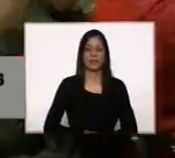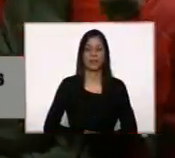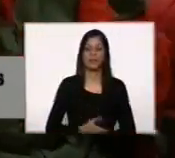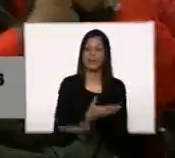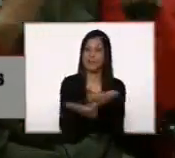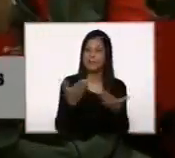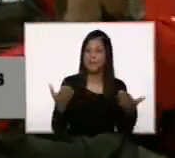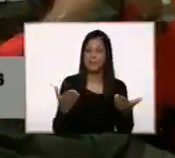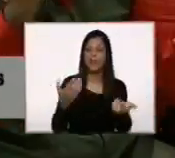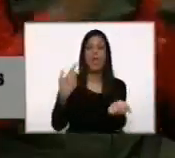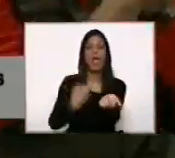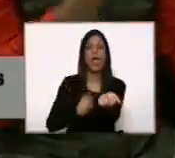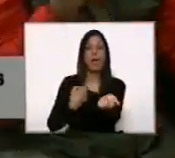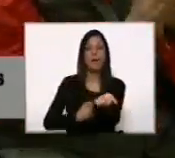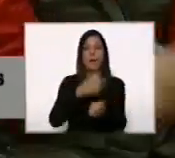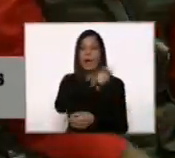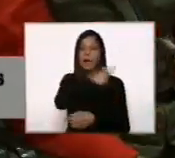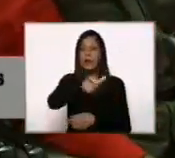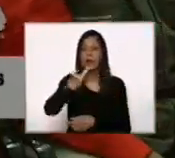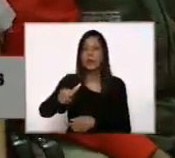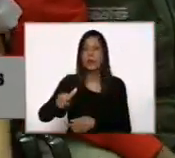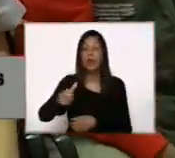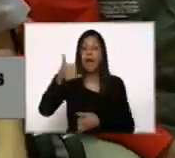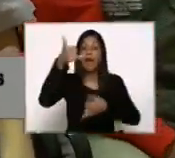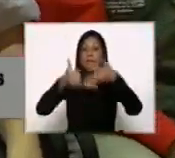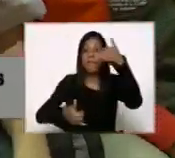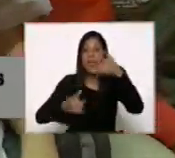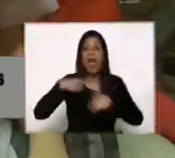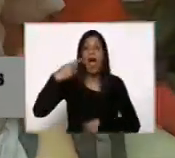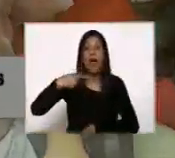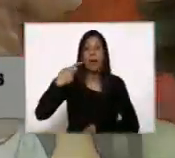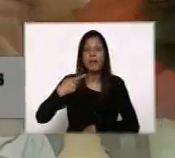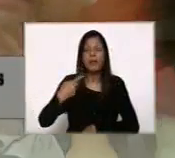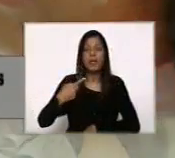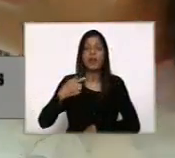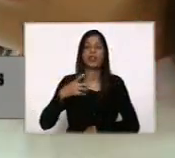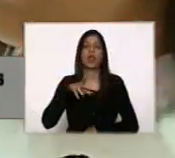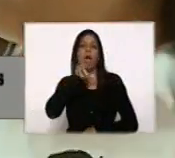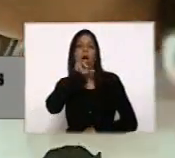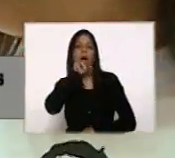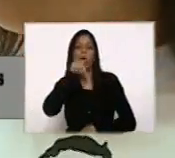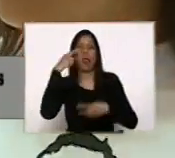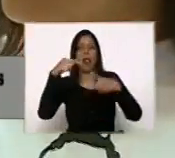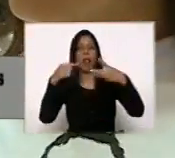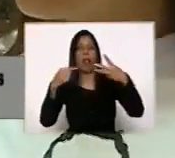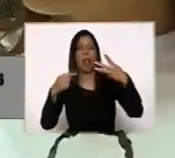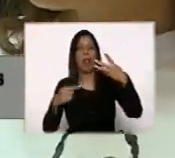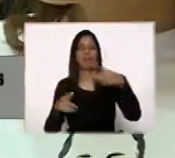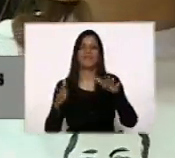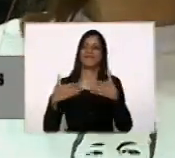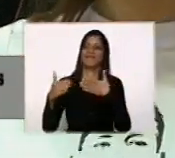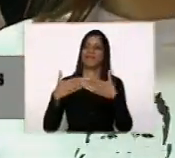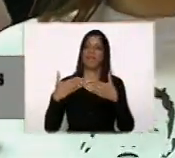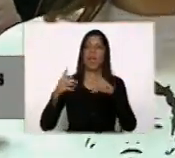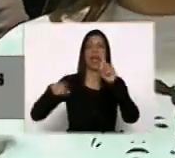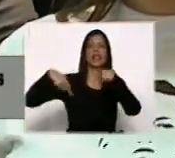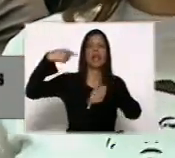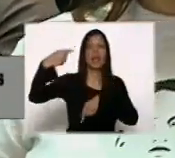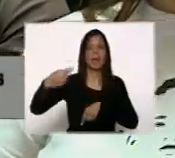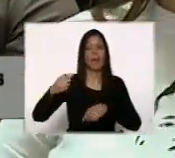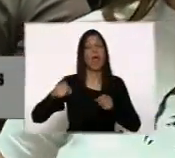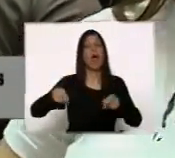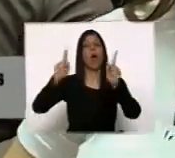Hermanas y hermanos constituyentes, finalmente pudiera decir muchas cosas, pero ya vendrán otras